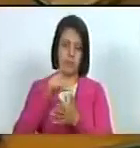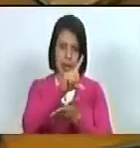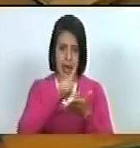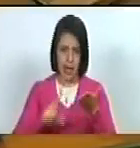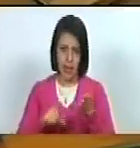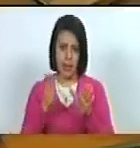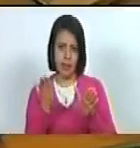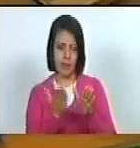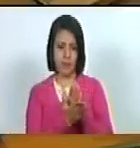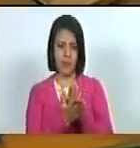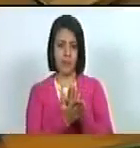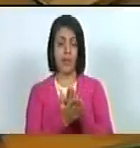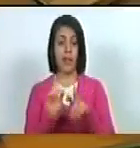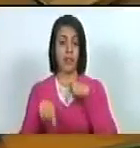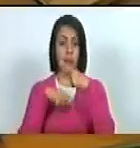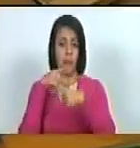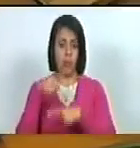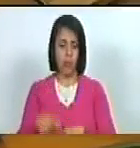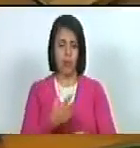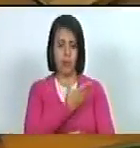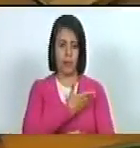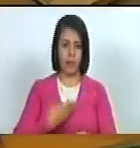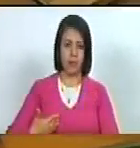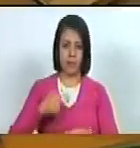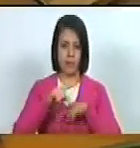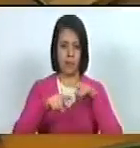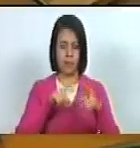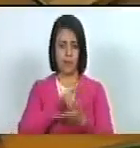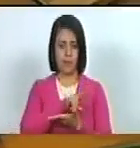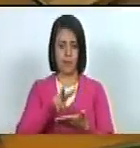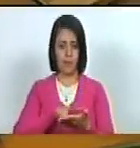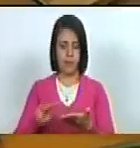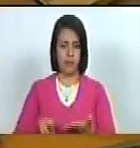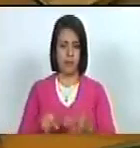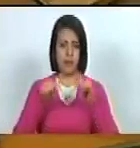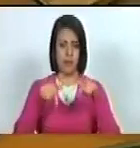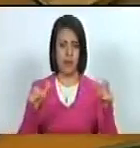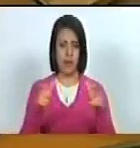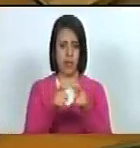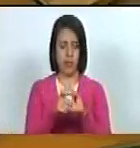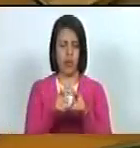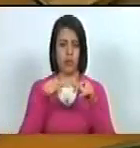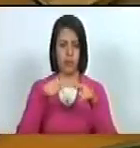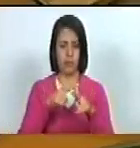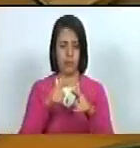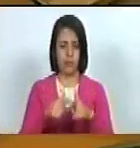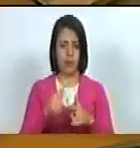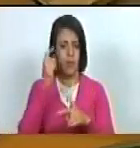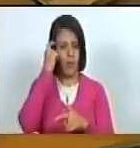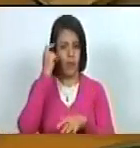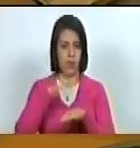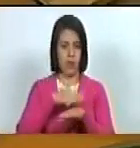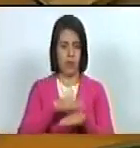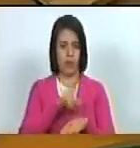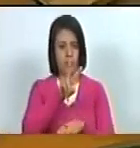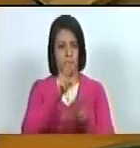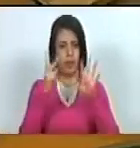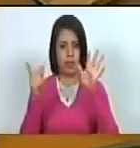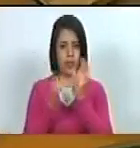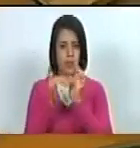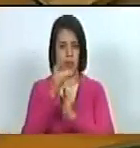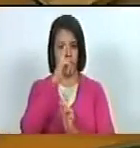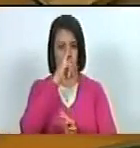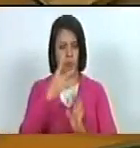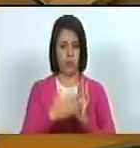lista anexa. Acto seguido, el Presidente ordenó dar lectura del acta de la sesión ordinaria del día jueves 27 de abril de